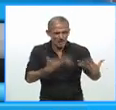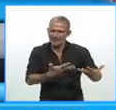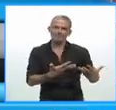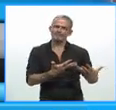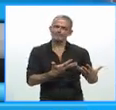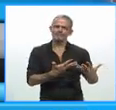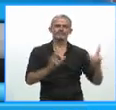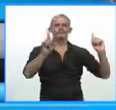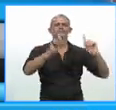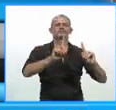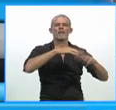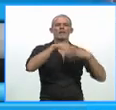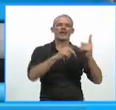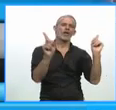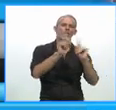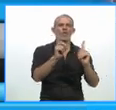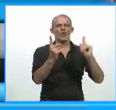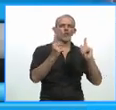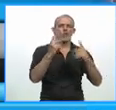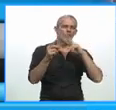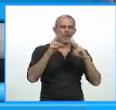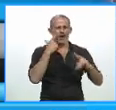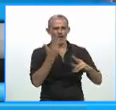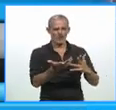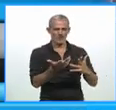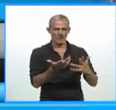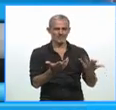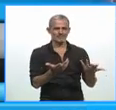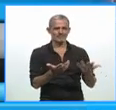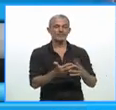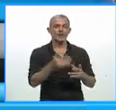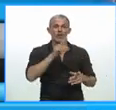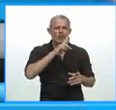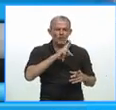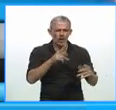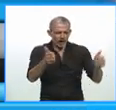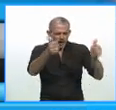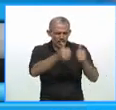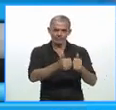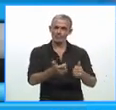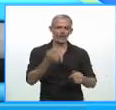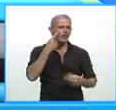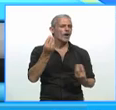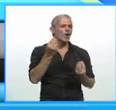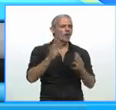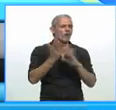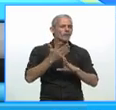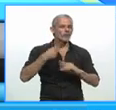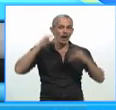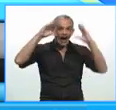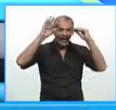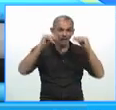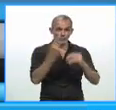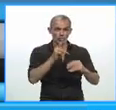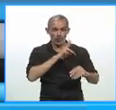que es mixta. Claro. Y bueno, es un gran desafío. Ya te voy a preguntar cómo es navegar con una mujer. Ya sé que viene la pregunta. Yo comparto la noche con dos mujeres y ¿sabes